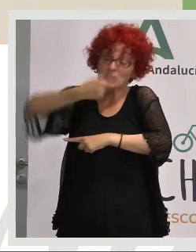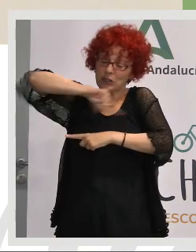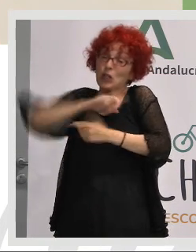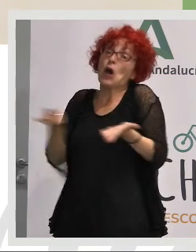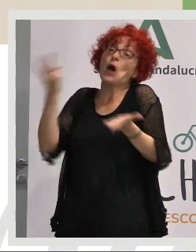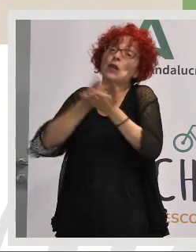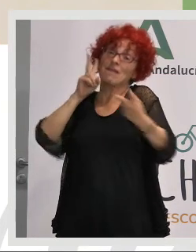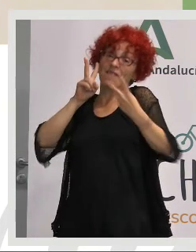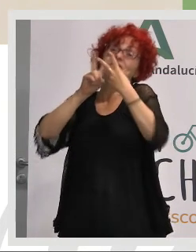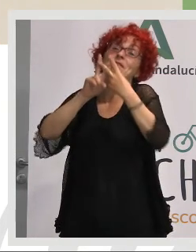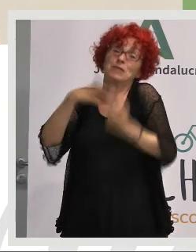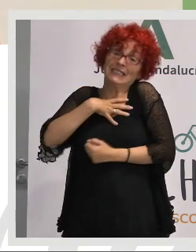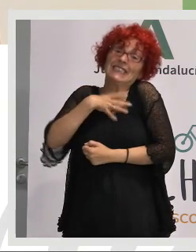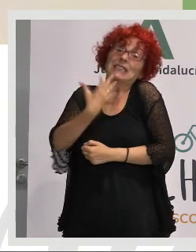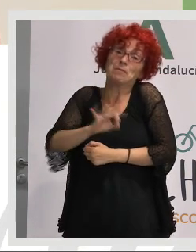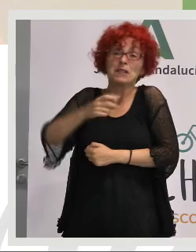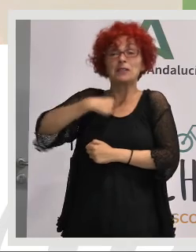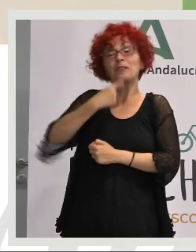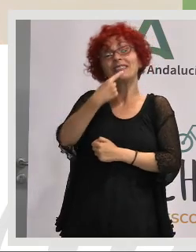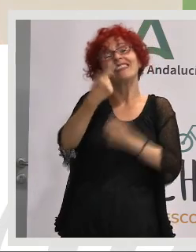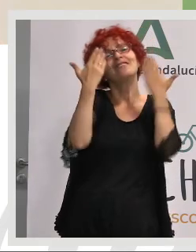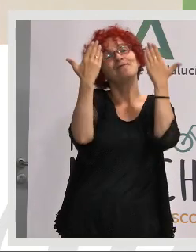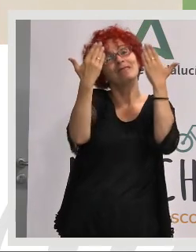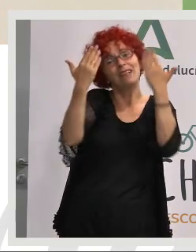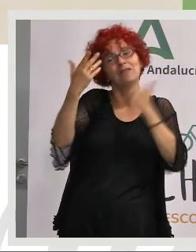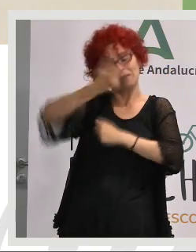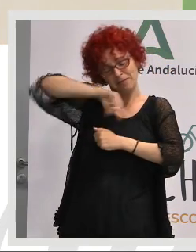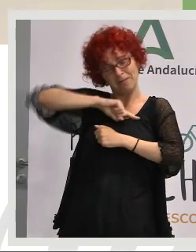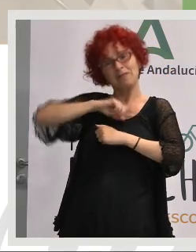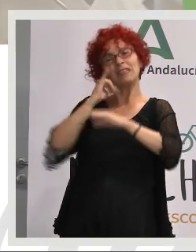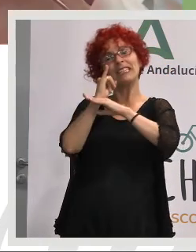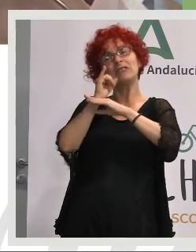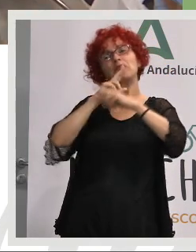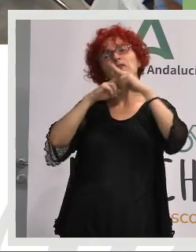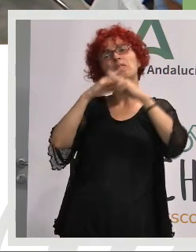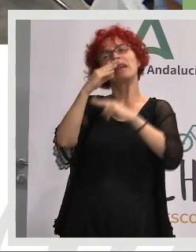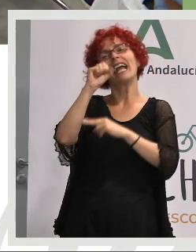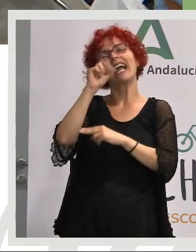esta maravillosa gala. Un saludo de parte del Centro IES Carlos Cano de los Barrios. ¡Hasta luego!